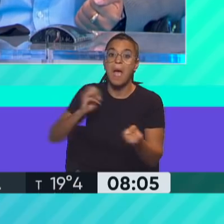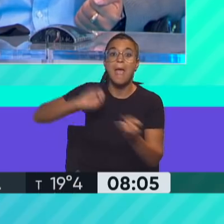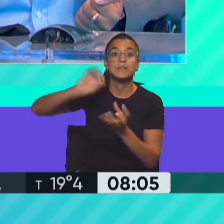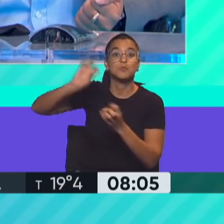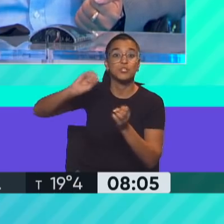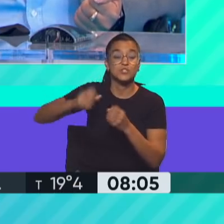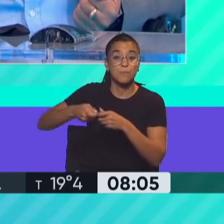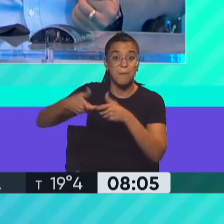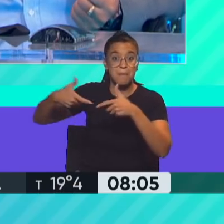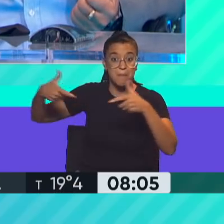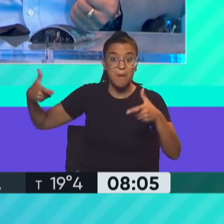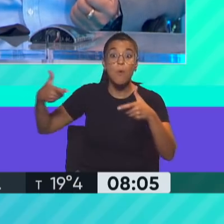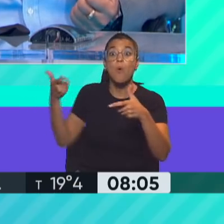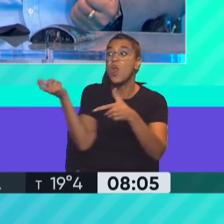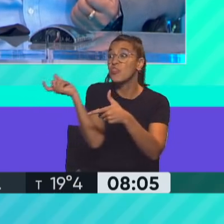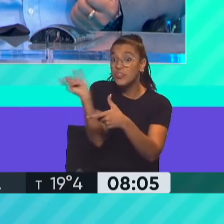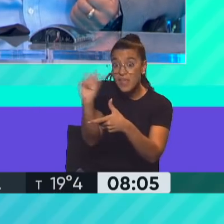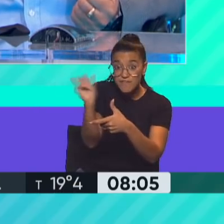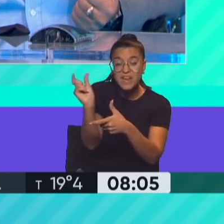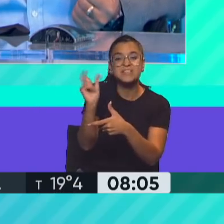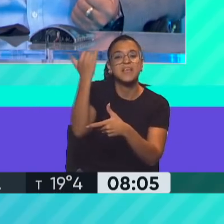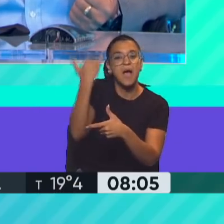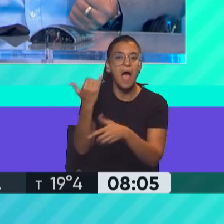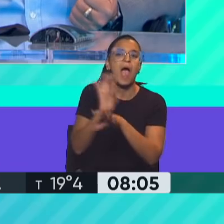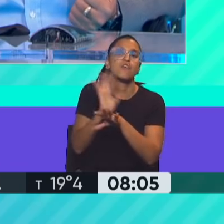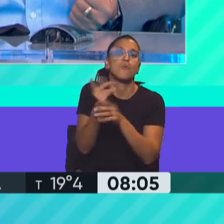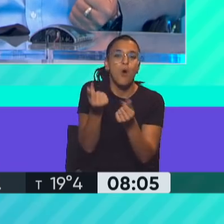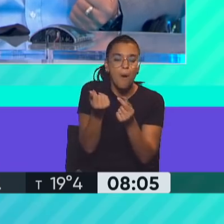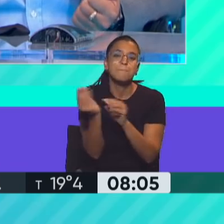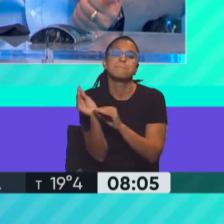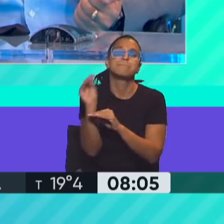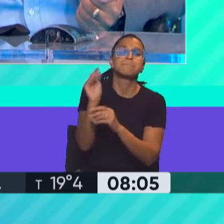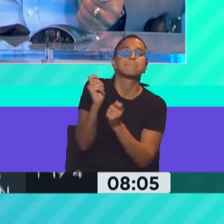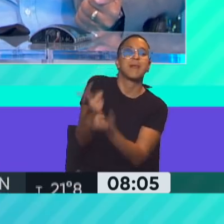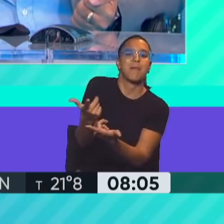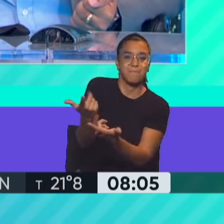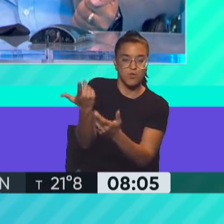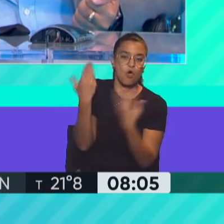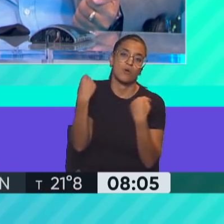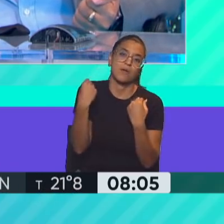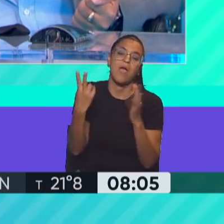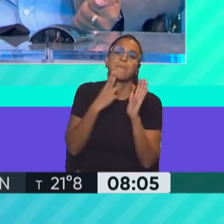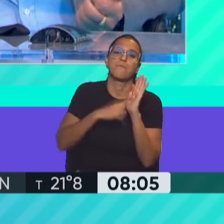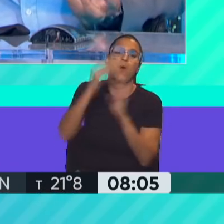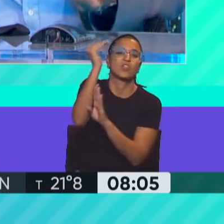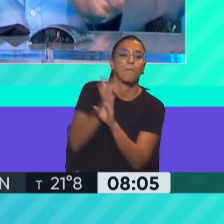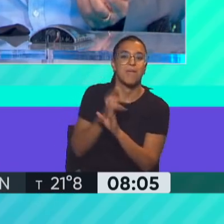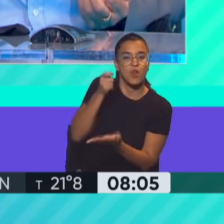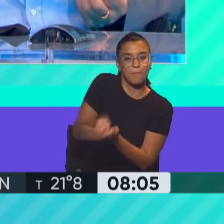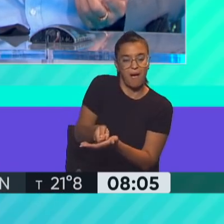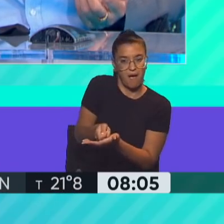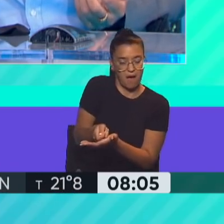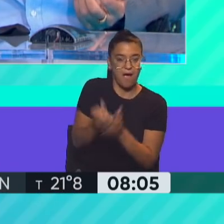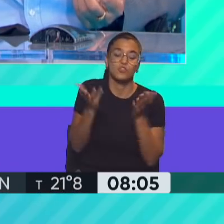sobre ese diferencial hay como un estímulo un premio de reducción de la presión fiscal entonces no estoy